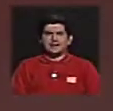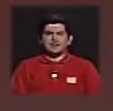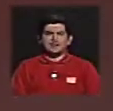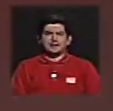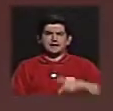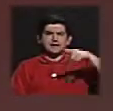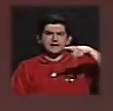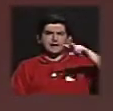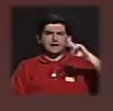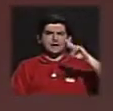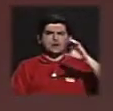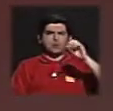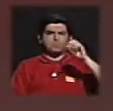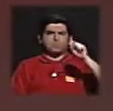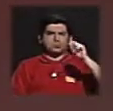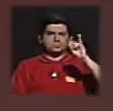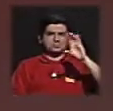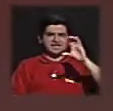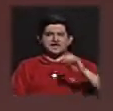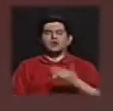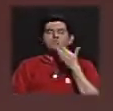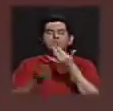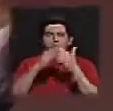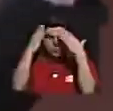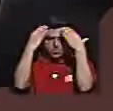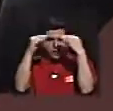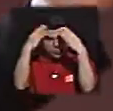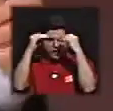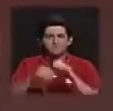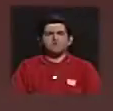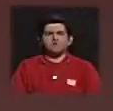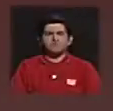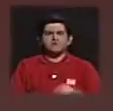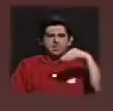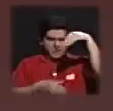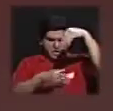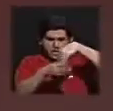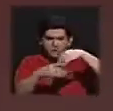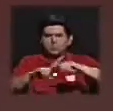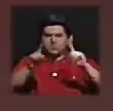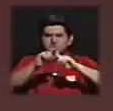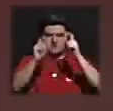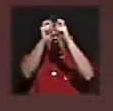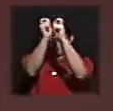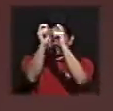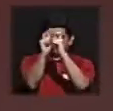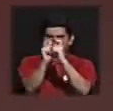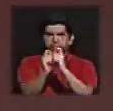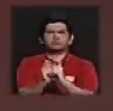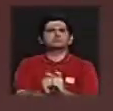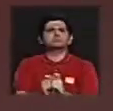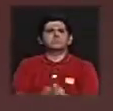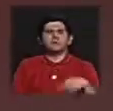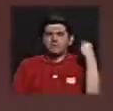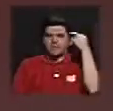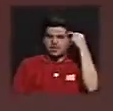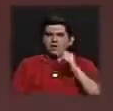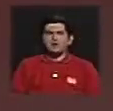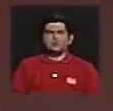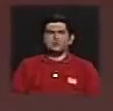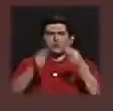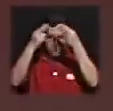PROSIC tuvo un muy buen informe que abarca un montón de aspectos sobre gobierno